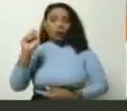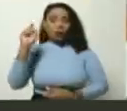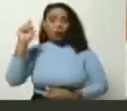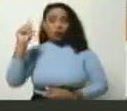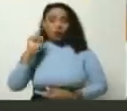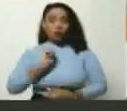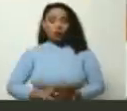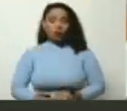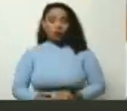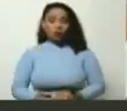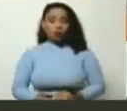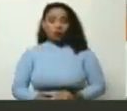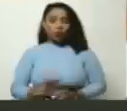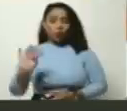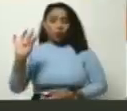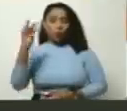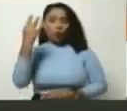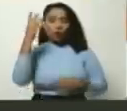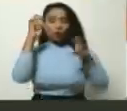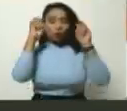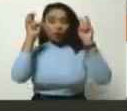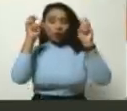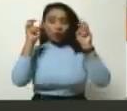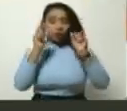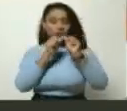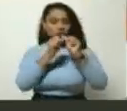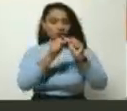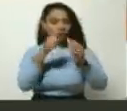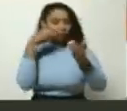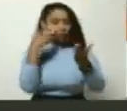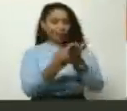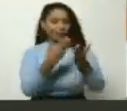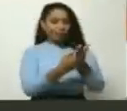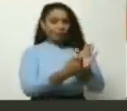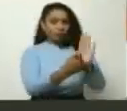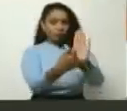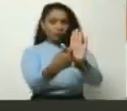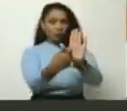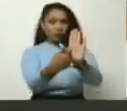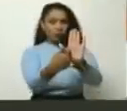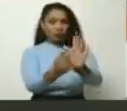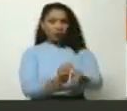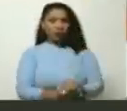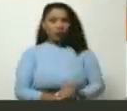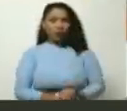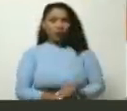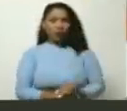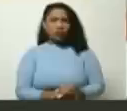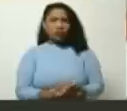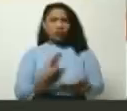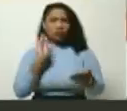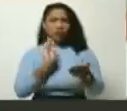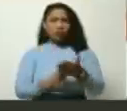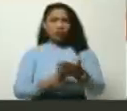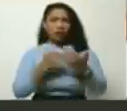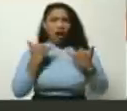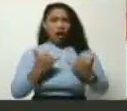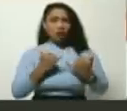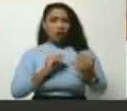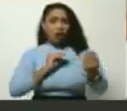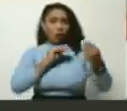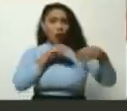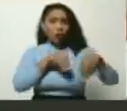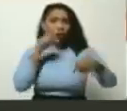4. Seguimiento y verificación. La implementación del presente acuerdo